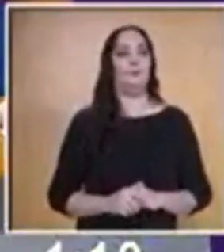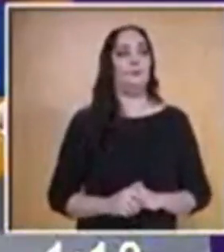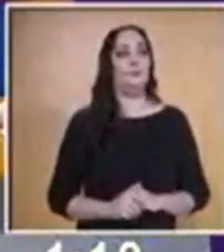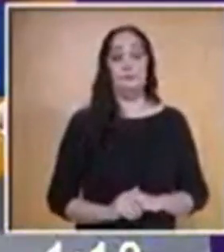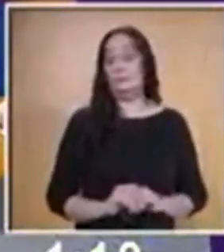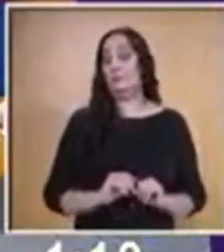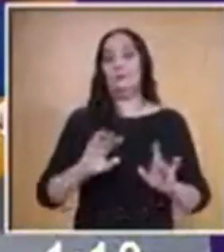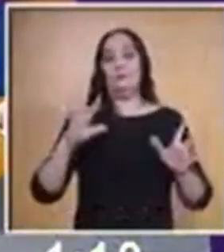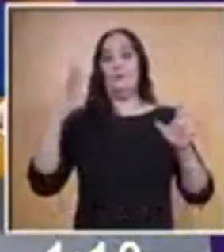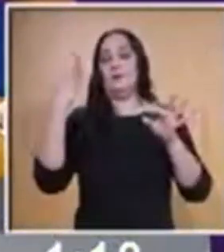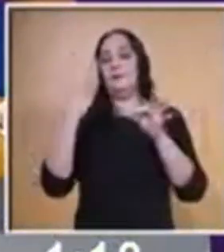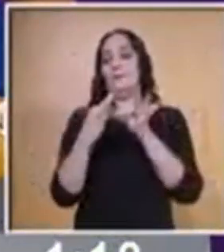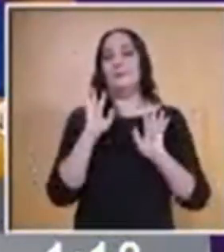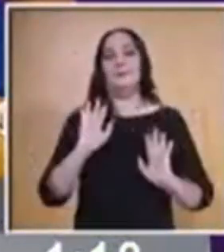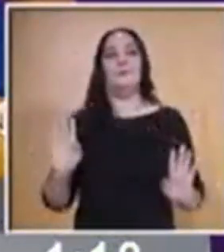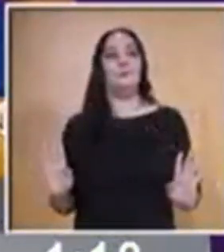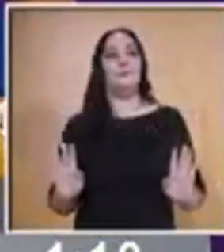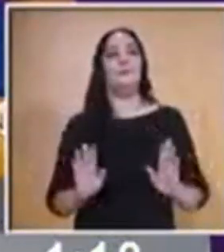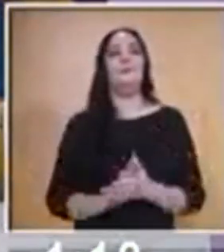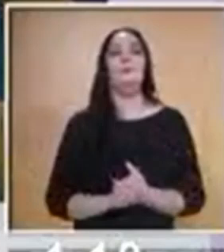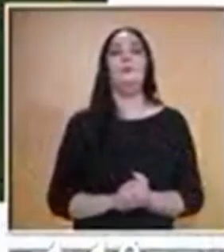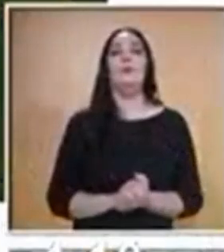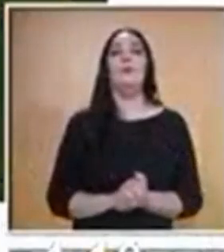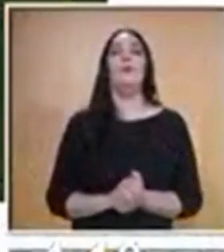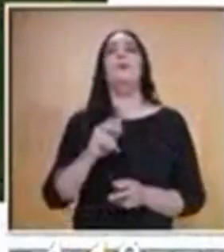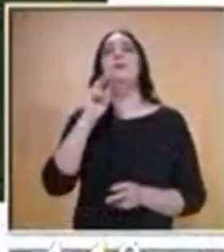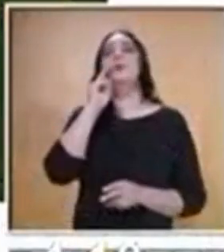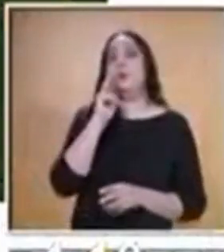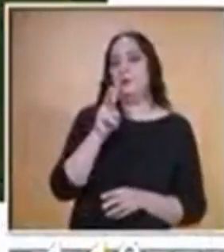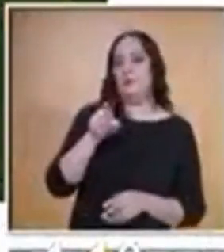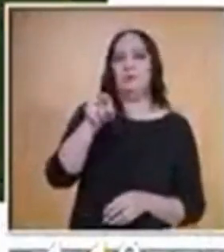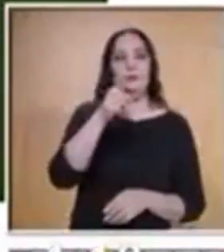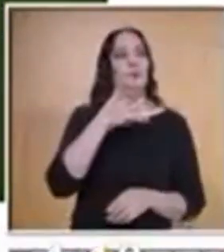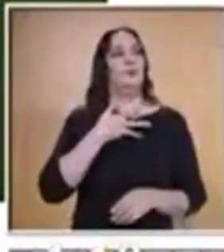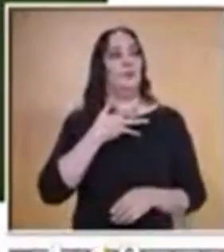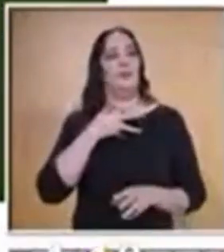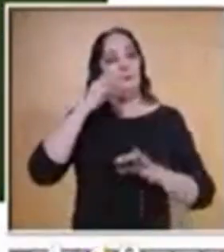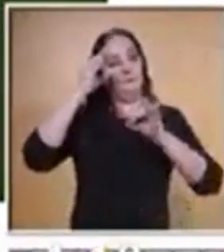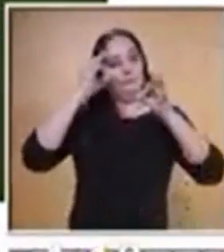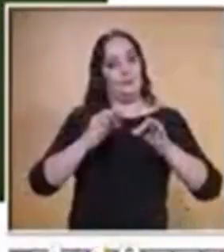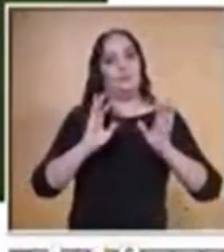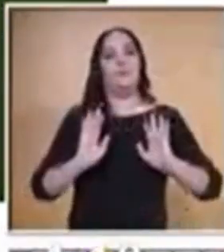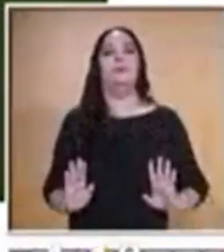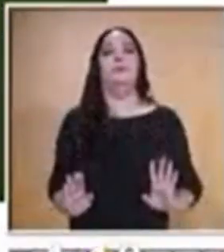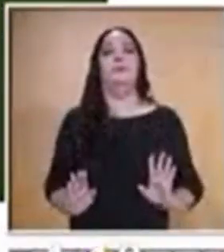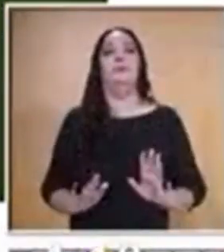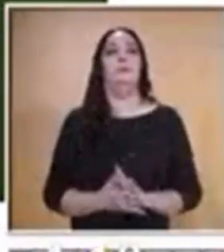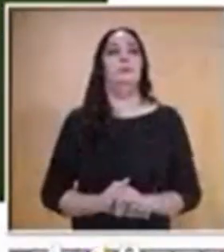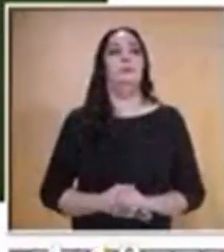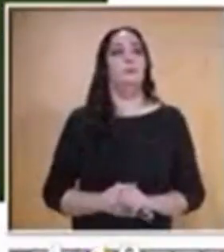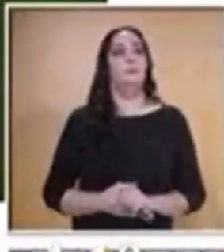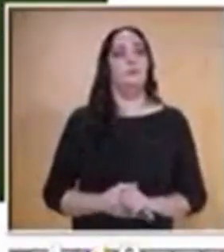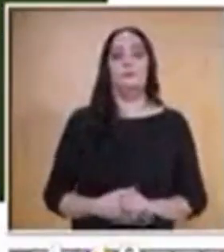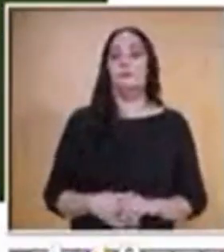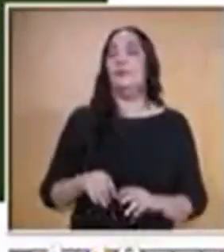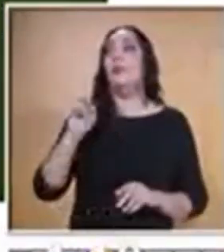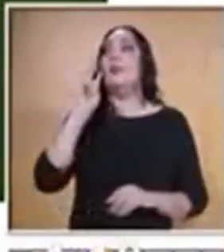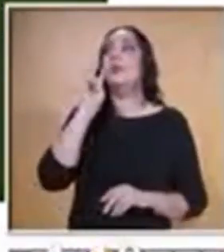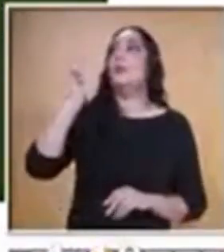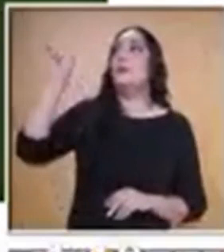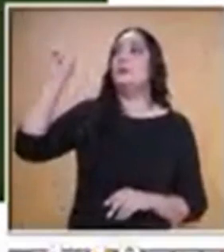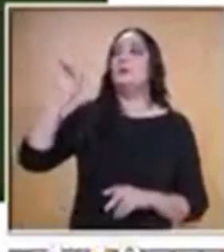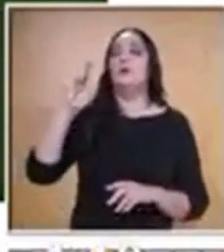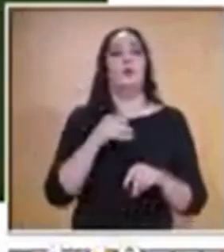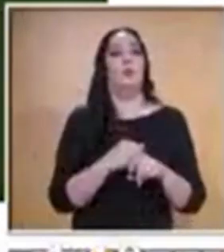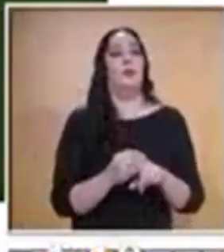¿Y bien? ¿Tiempo suficiente? Corroboremos que sean los correctos. Tenemos en pantalla los